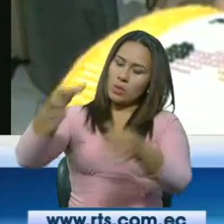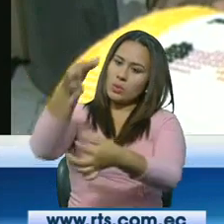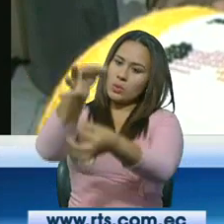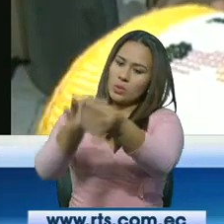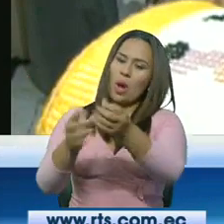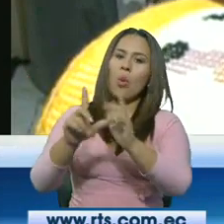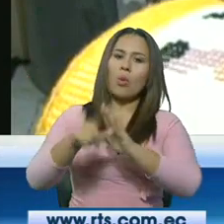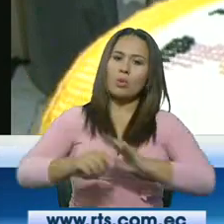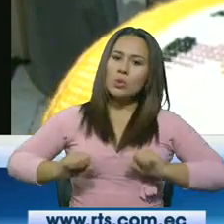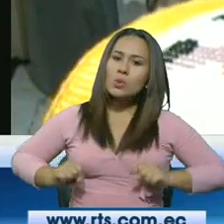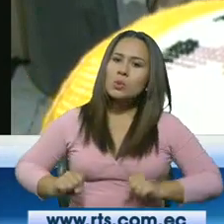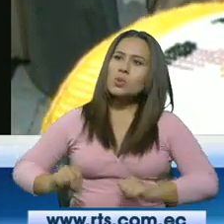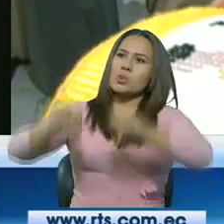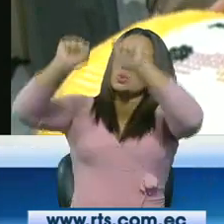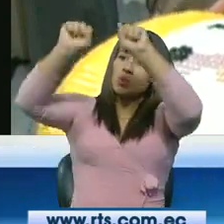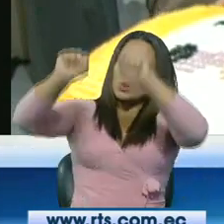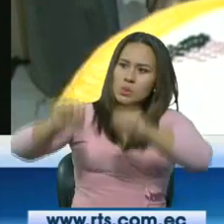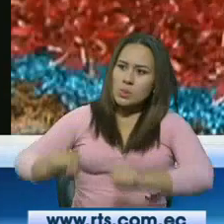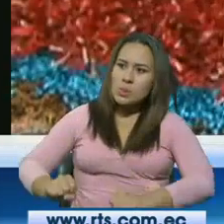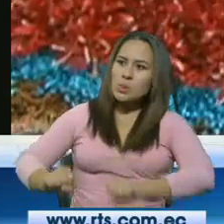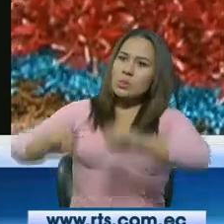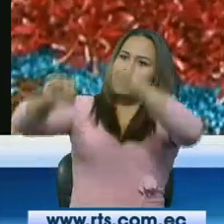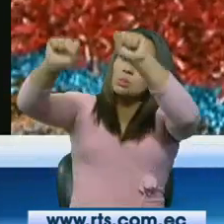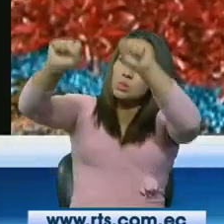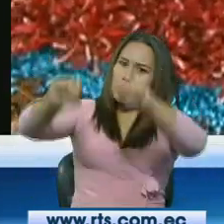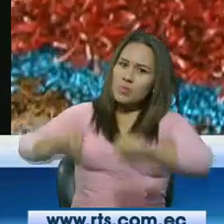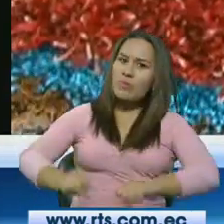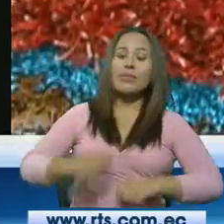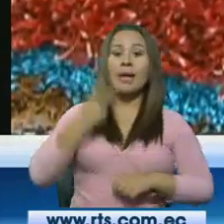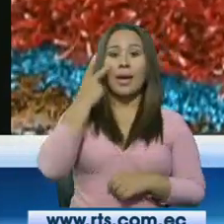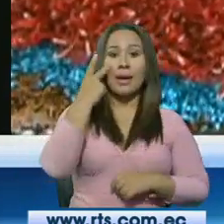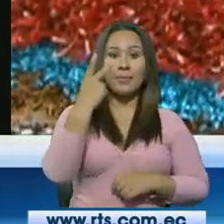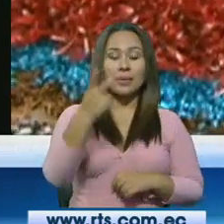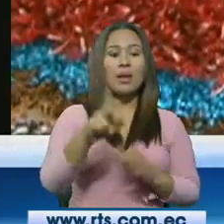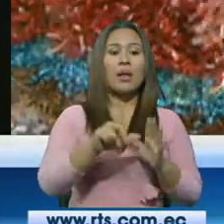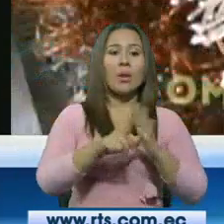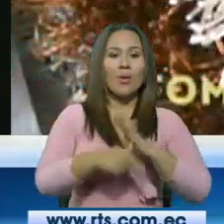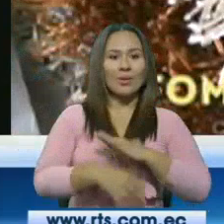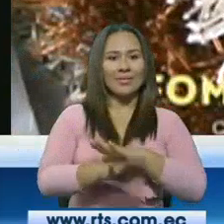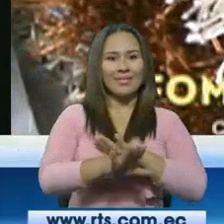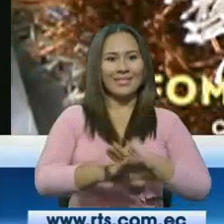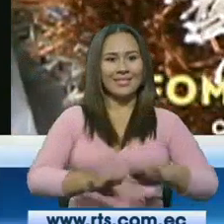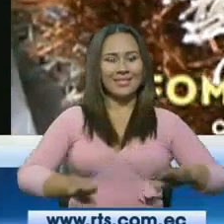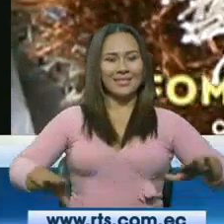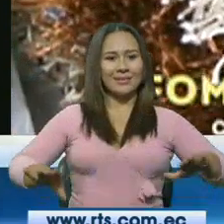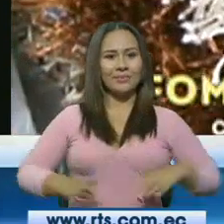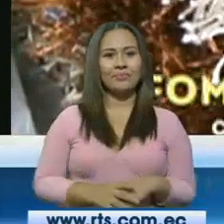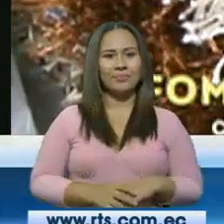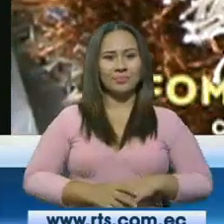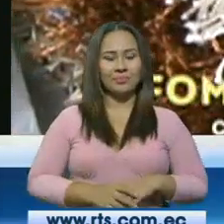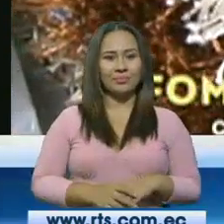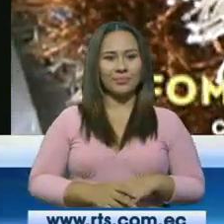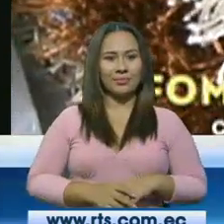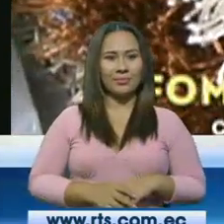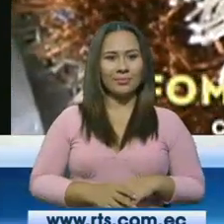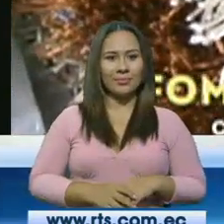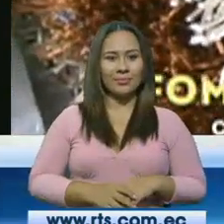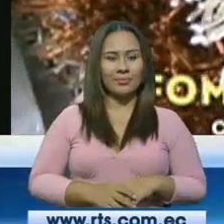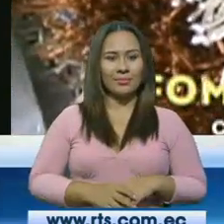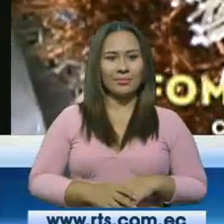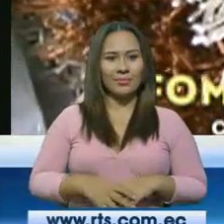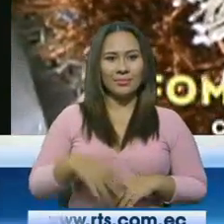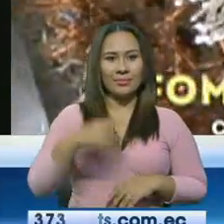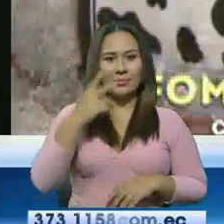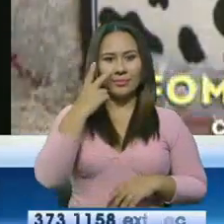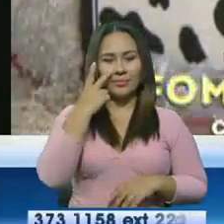obra, el proceso que llamamos ponerse en obra, y ahí viene y sienta el obrero, cuando está listo, el obrero viene a hacer los